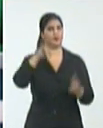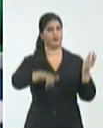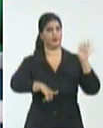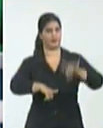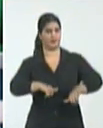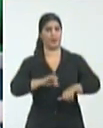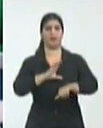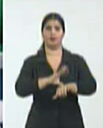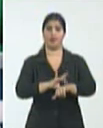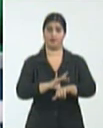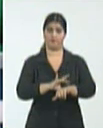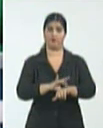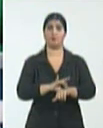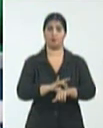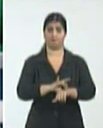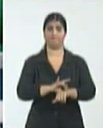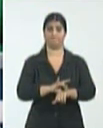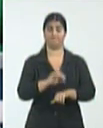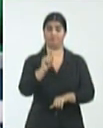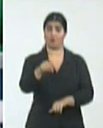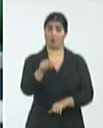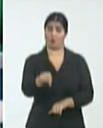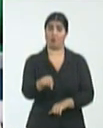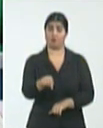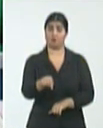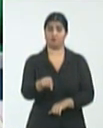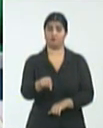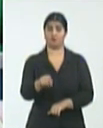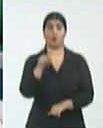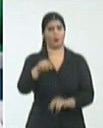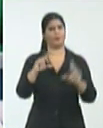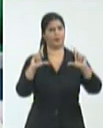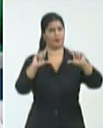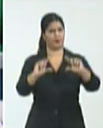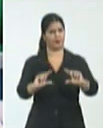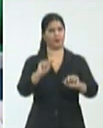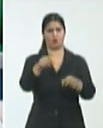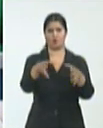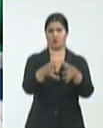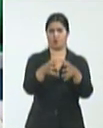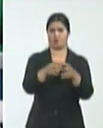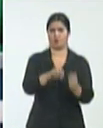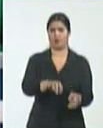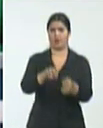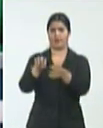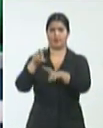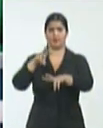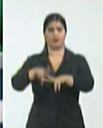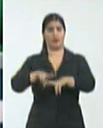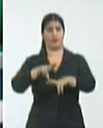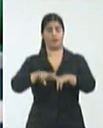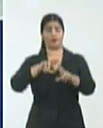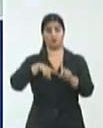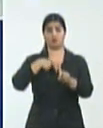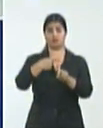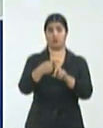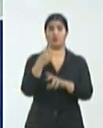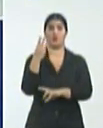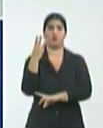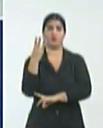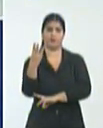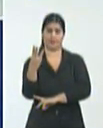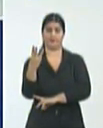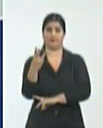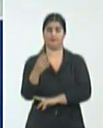incluso que el día anterior. Por provincias de La Habana se diagnostican 3 casos importados, 2 de Habana